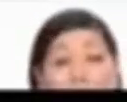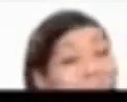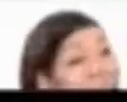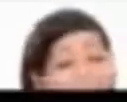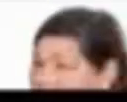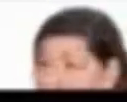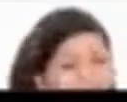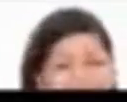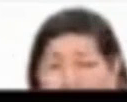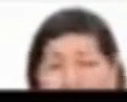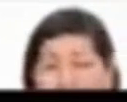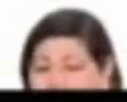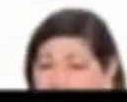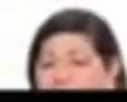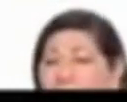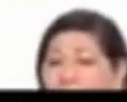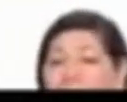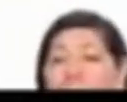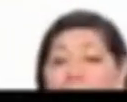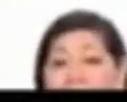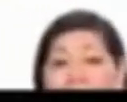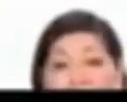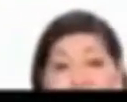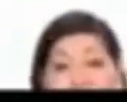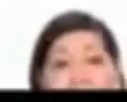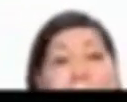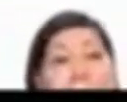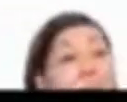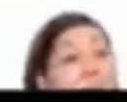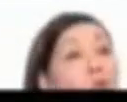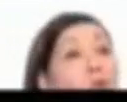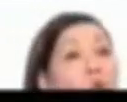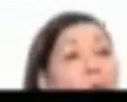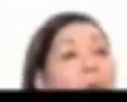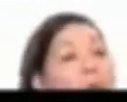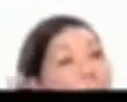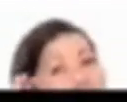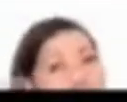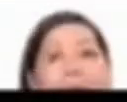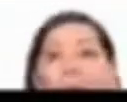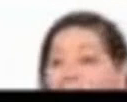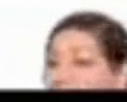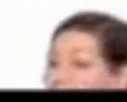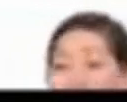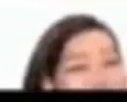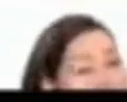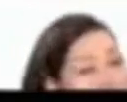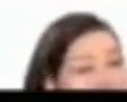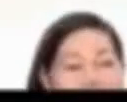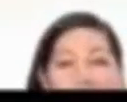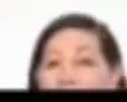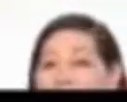para dar soluciones estratégicas o tácticas que corresponden al campo estrictamente político y económico, pero no puede quedarse